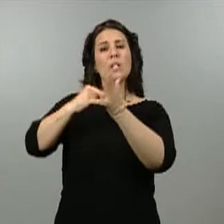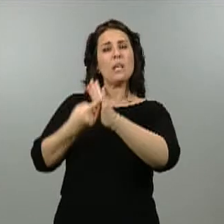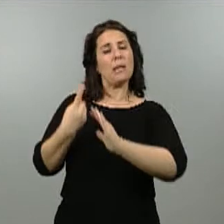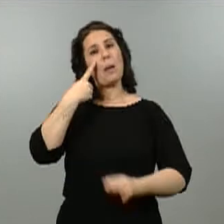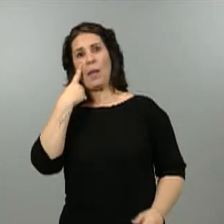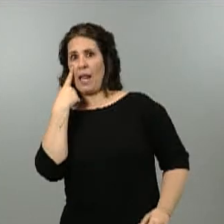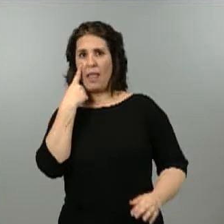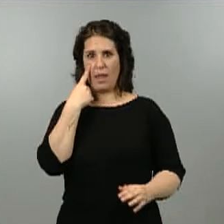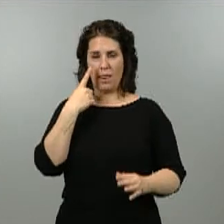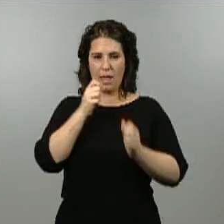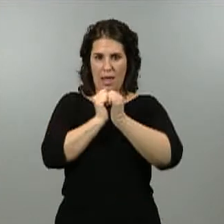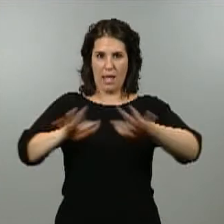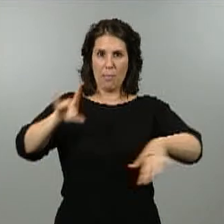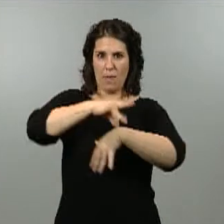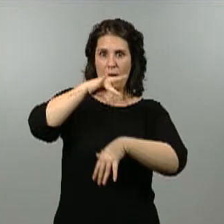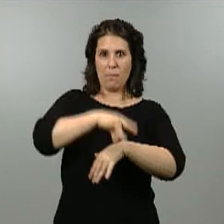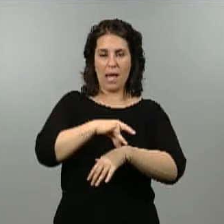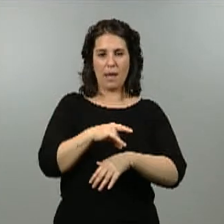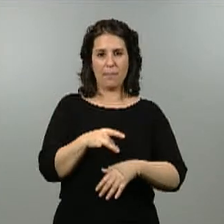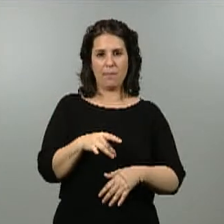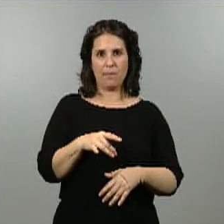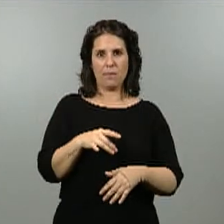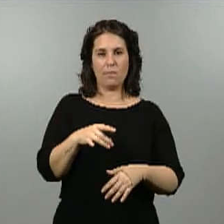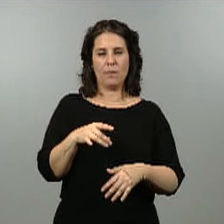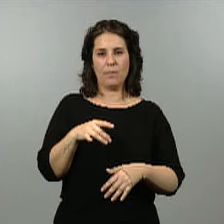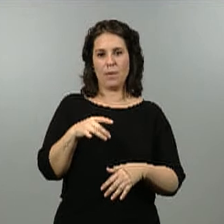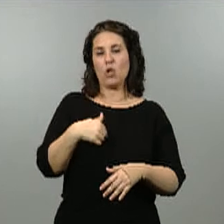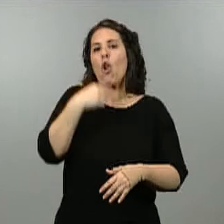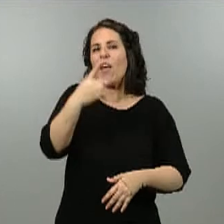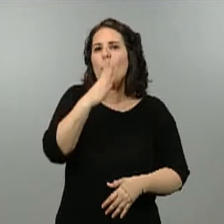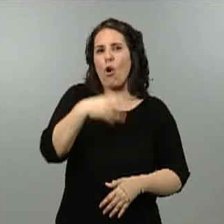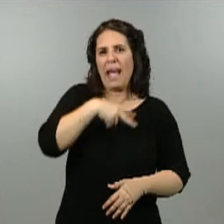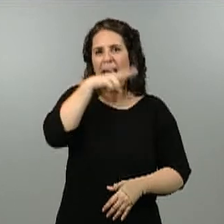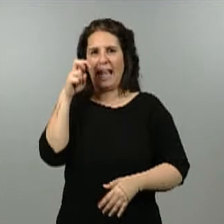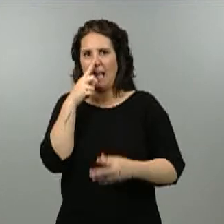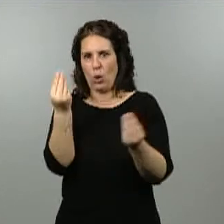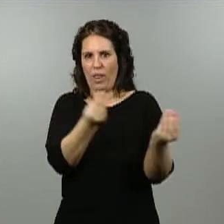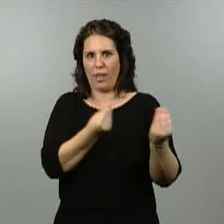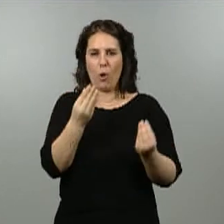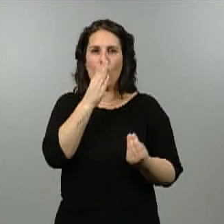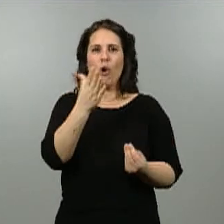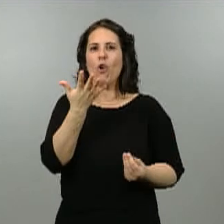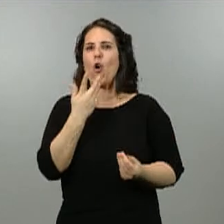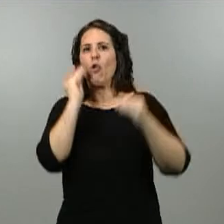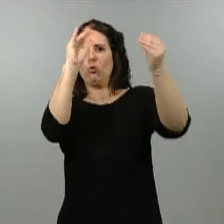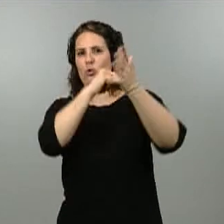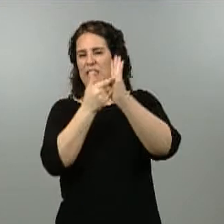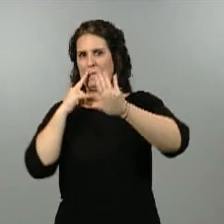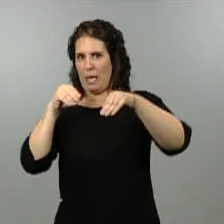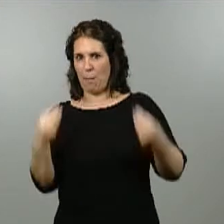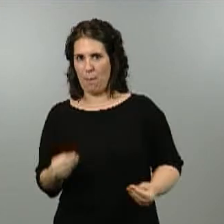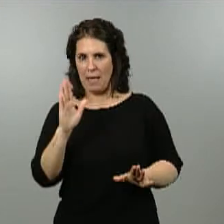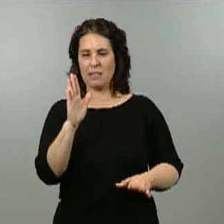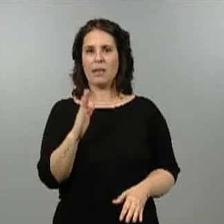siempre la intuición, porque yo no tengo conocimiento exacto de cómo funcionan sus sistemas, pero tenemos países como Qatar y